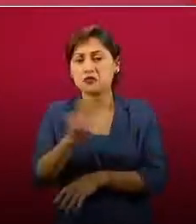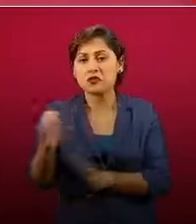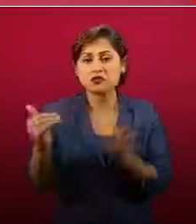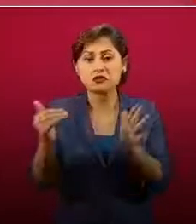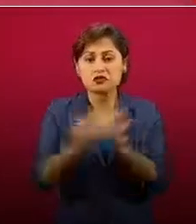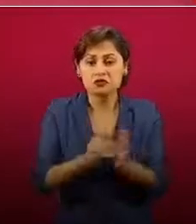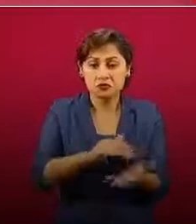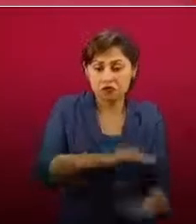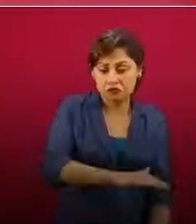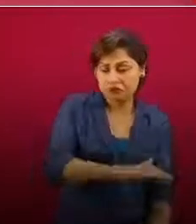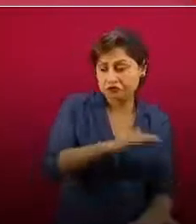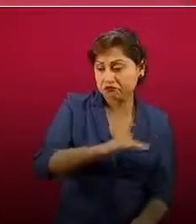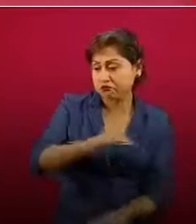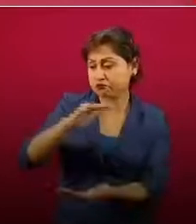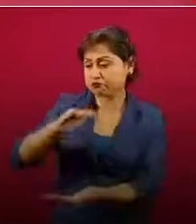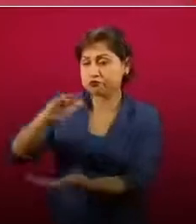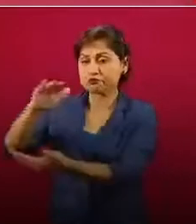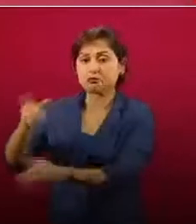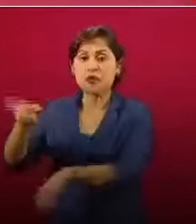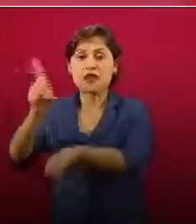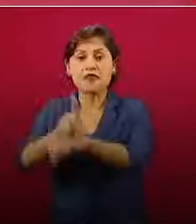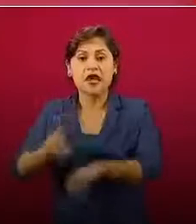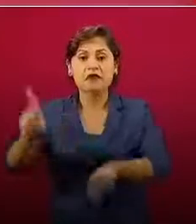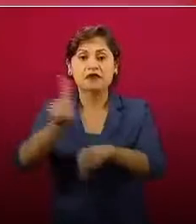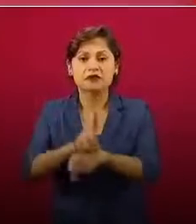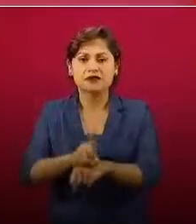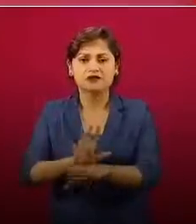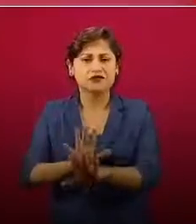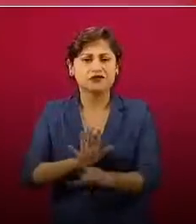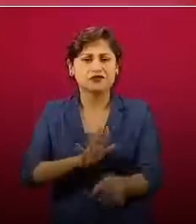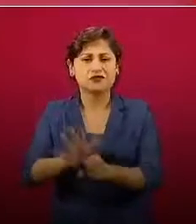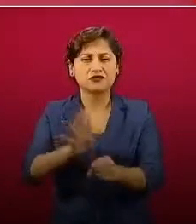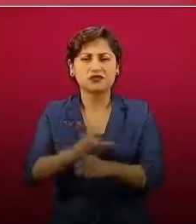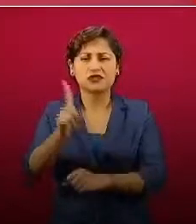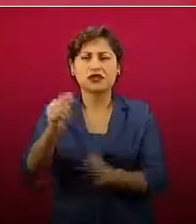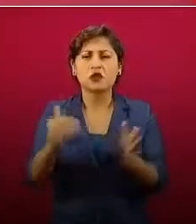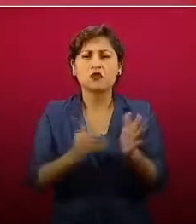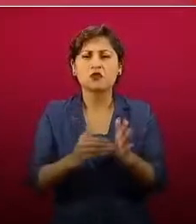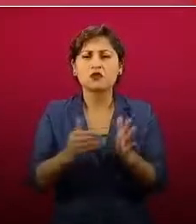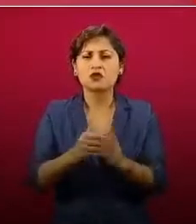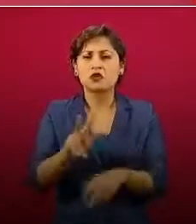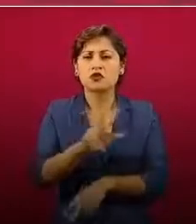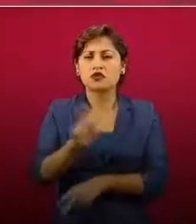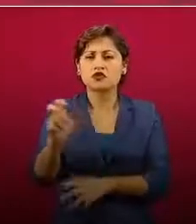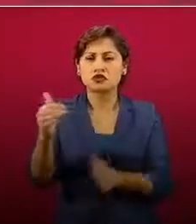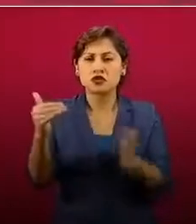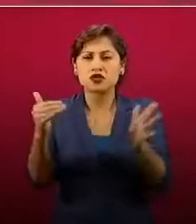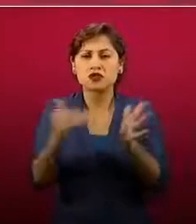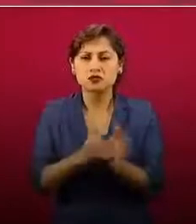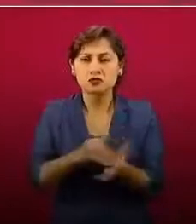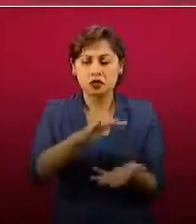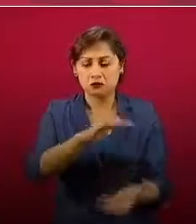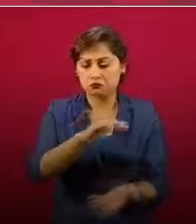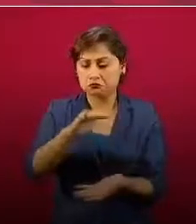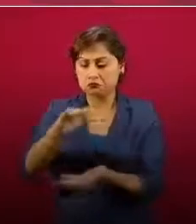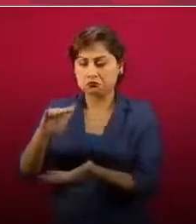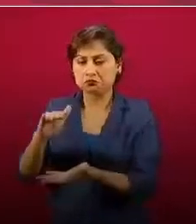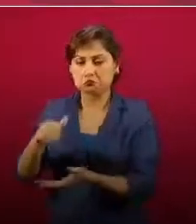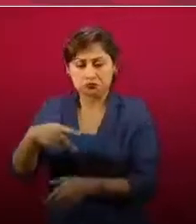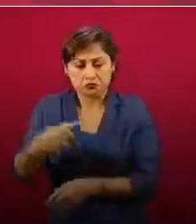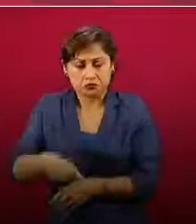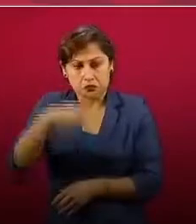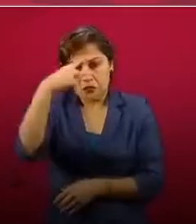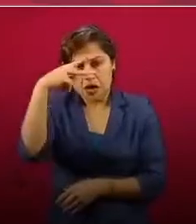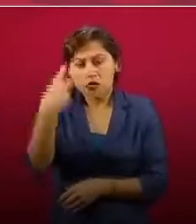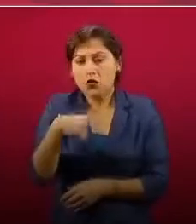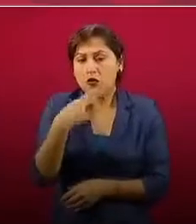sino con un millón 800 mil barriles tenemos para nuestro consumo interno